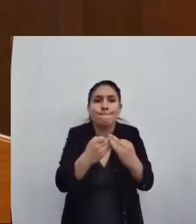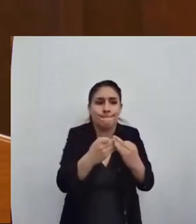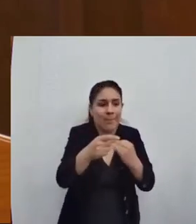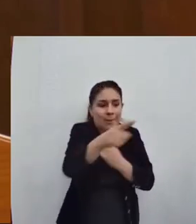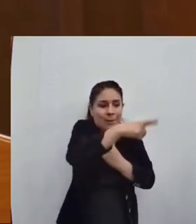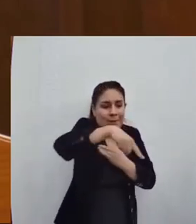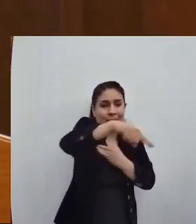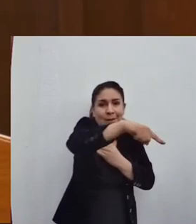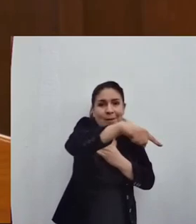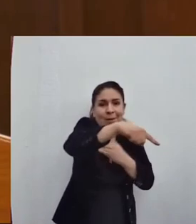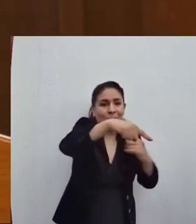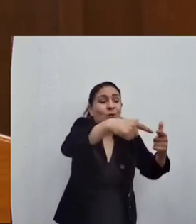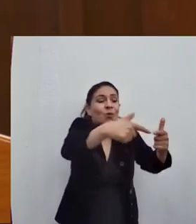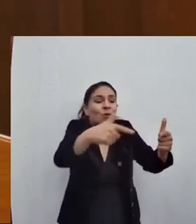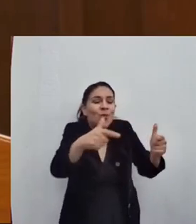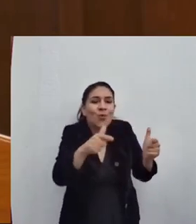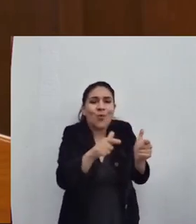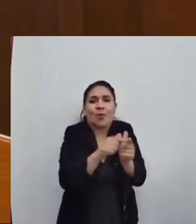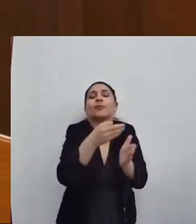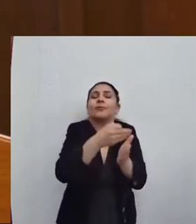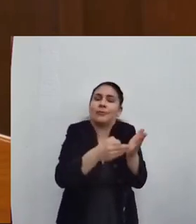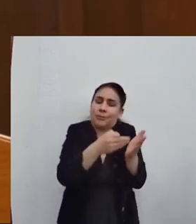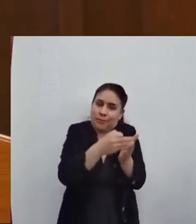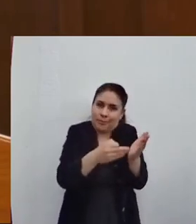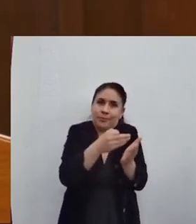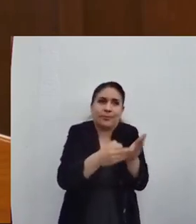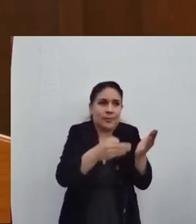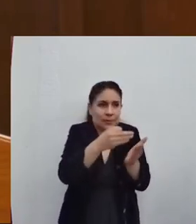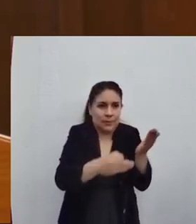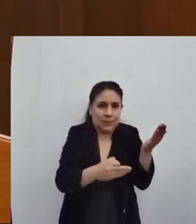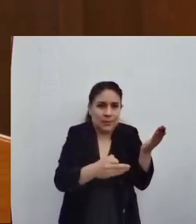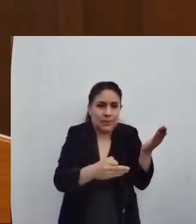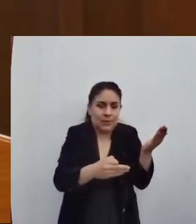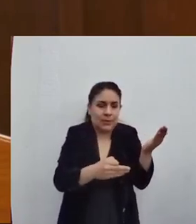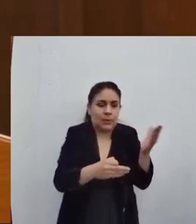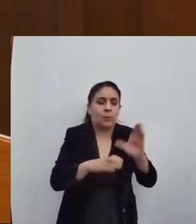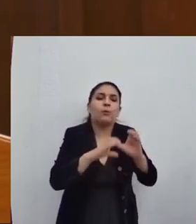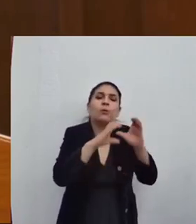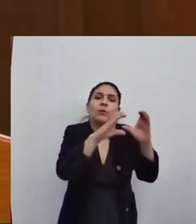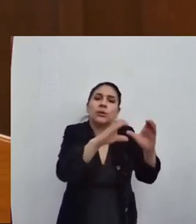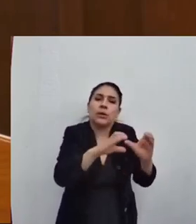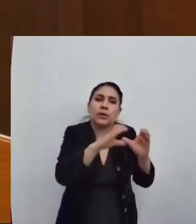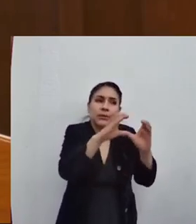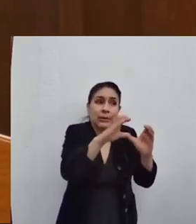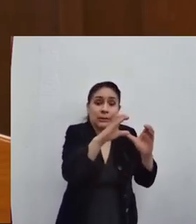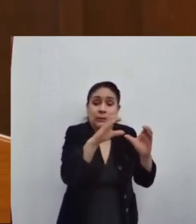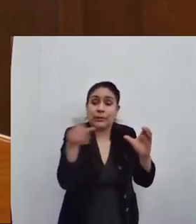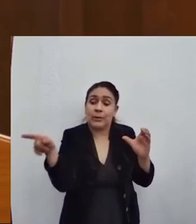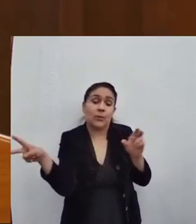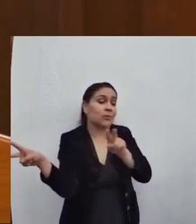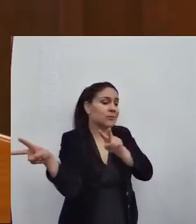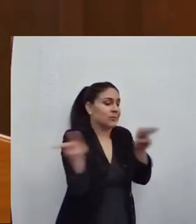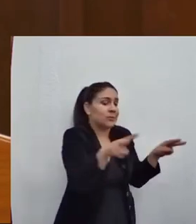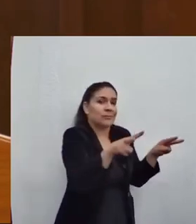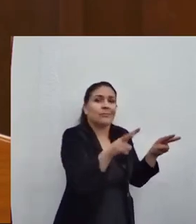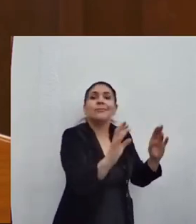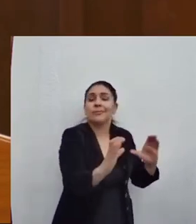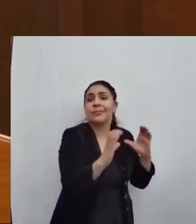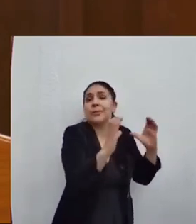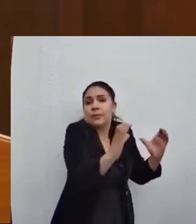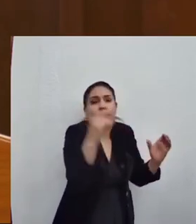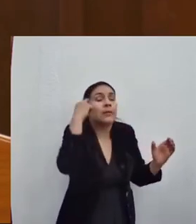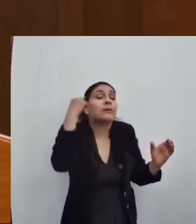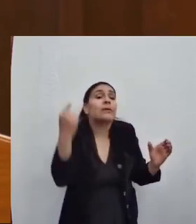con discapacidad que también requieren de políticas públicas, que requieren de atención, porque es la única forma